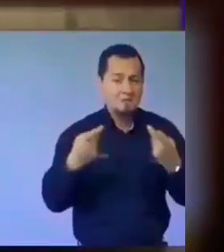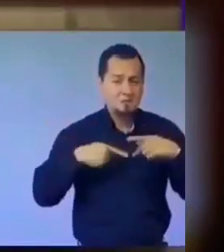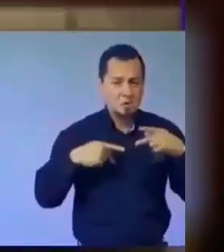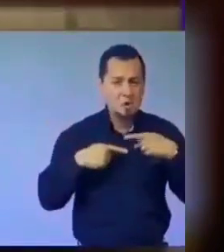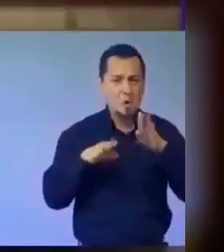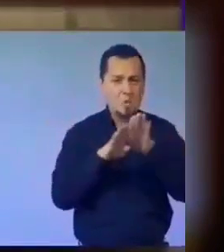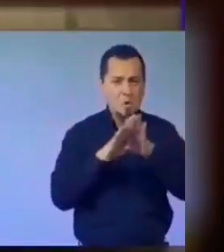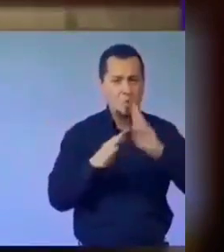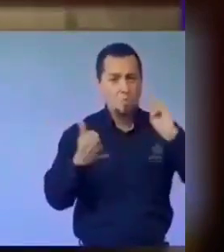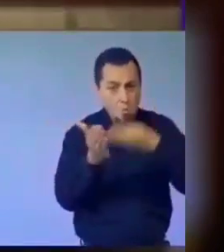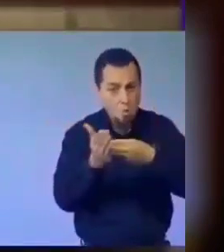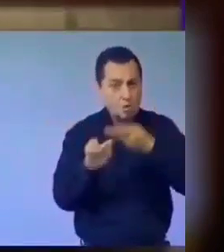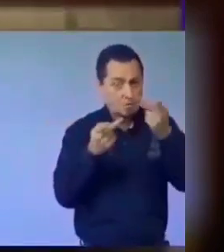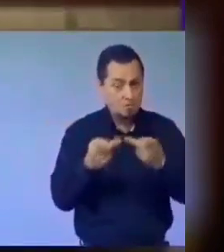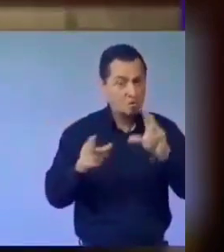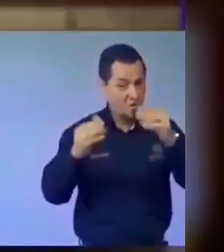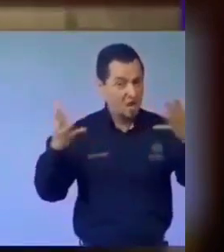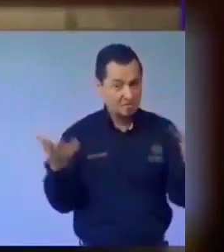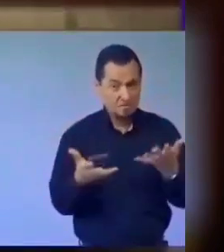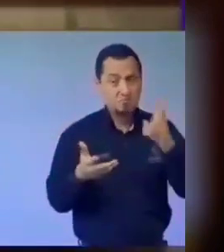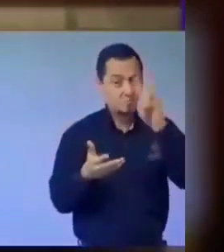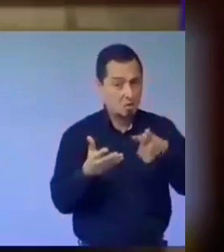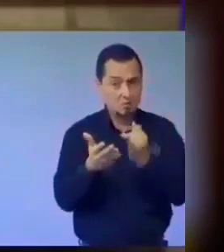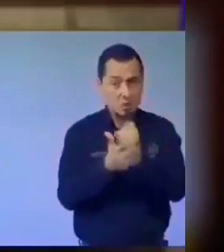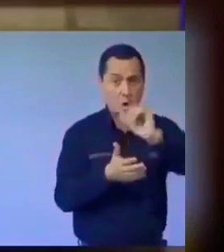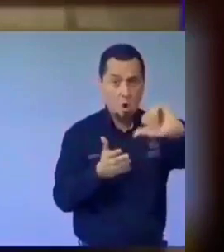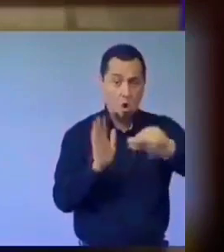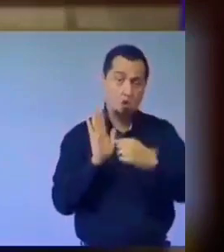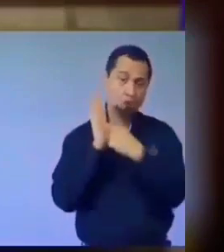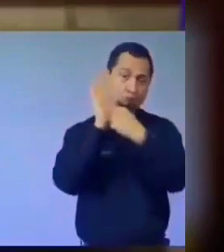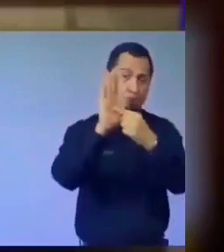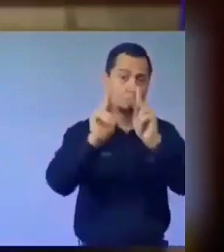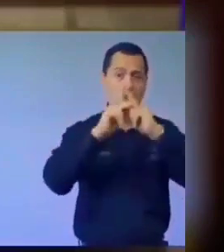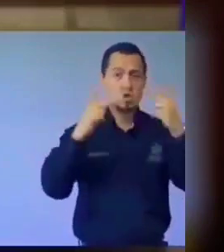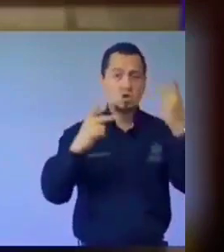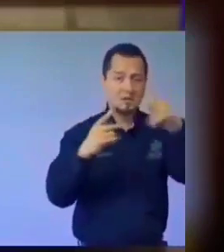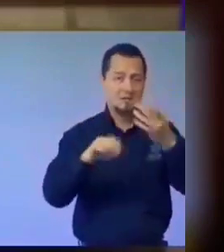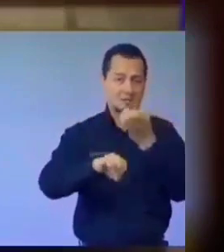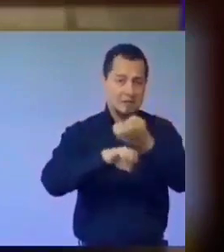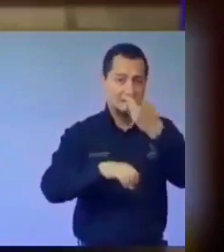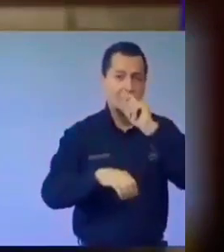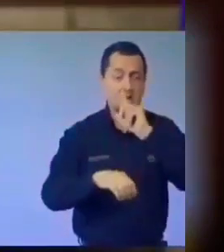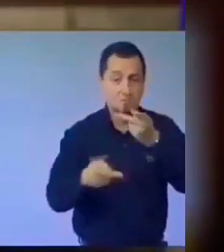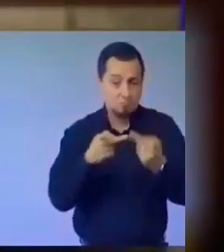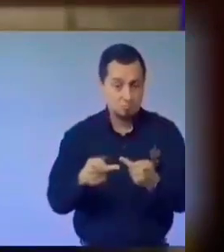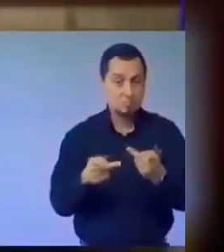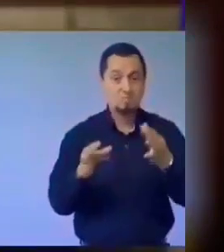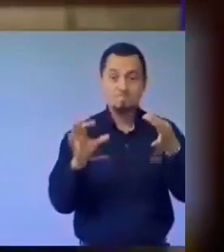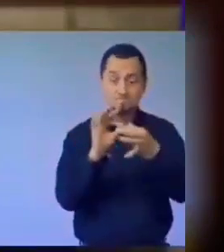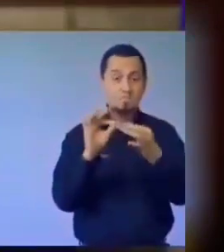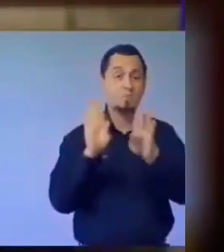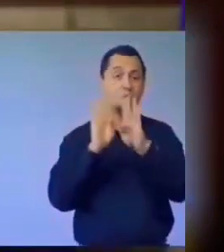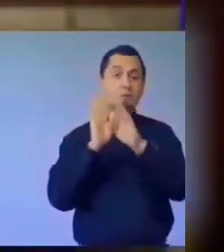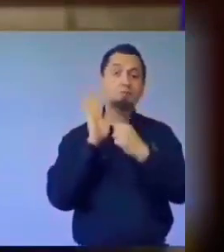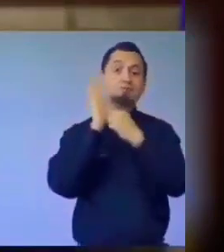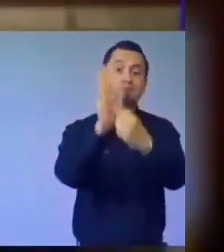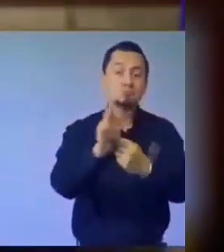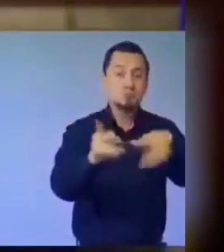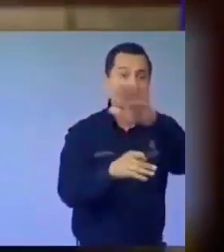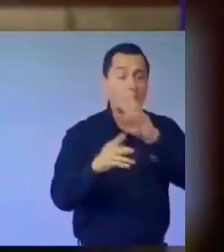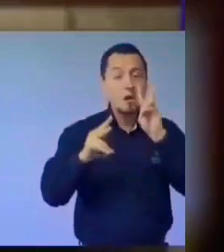medidas, así como las sanciones correspondientes por no hacerlo, estarán hoy mismo publicadas en el periódico oficial del Estado de Jalisco. Serán las